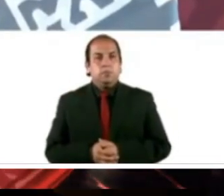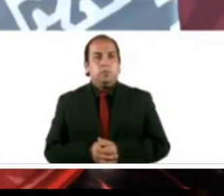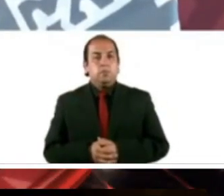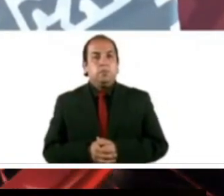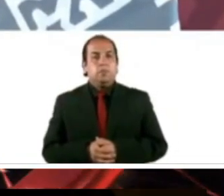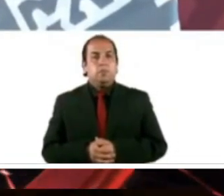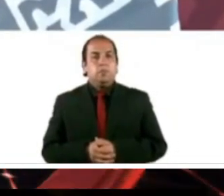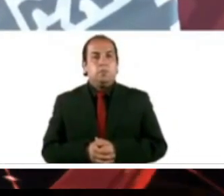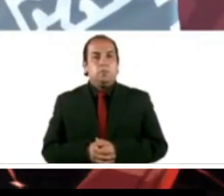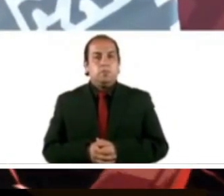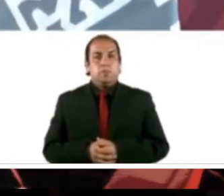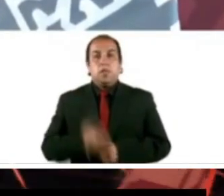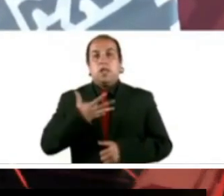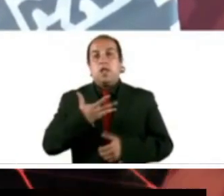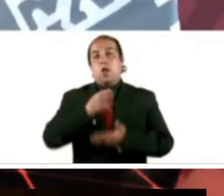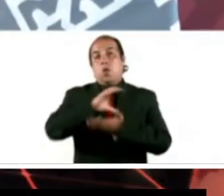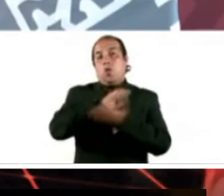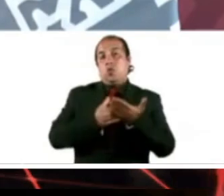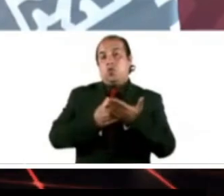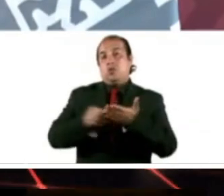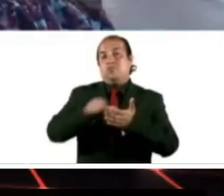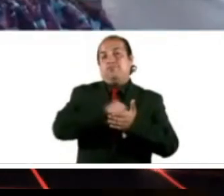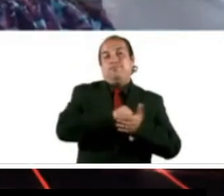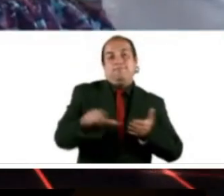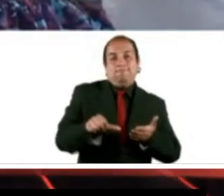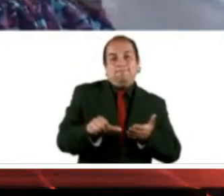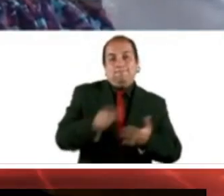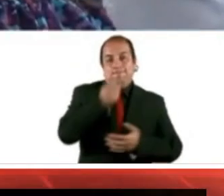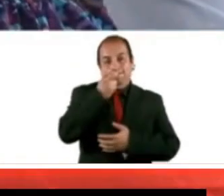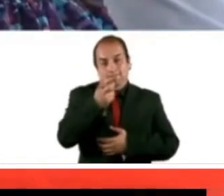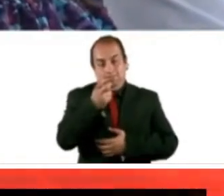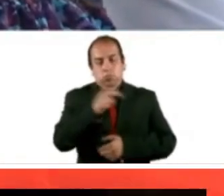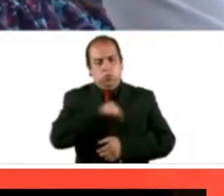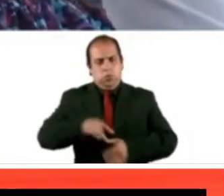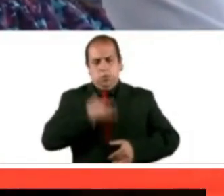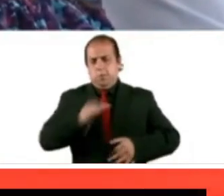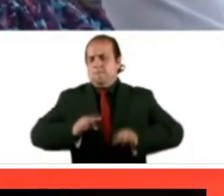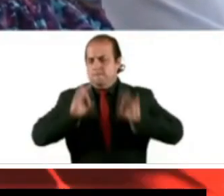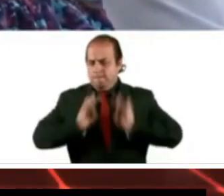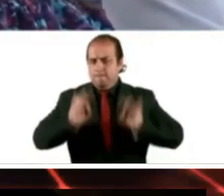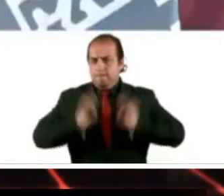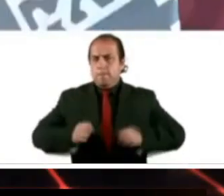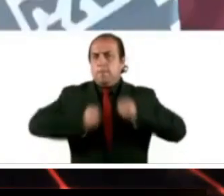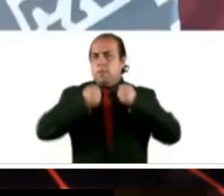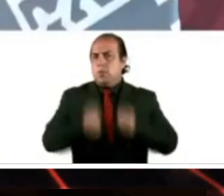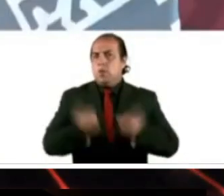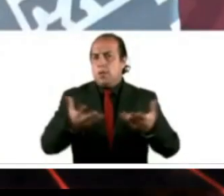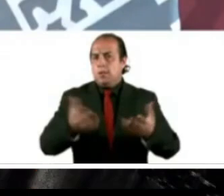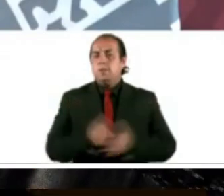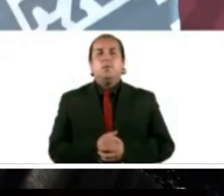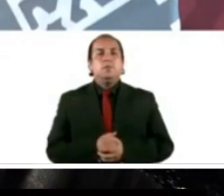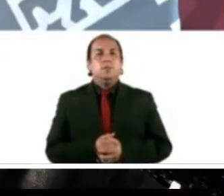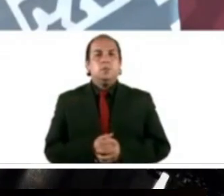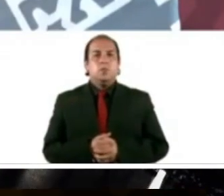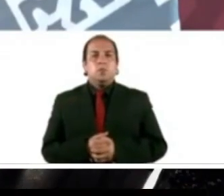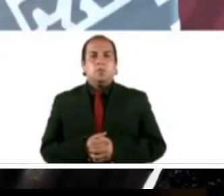de contrato. Entonces, nosotros estamos muy tranquilos y seguros de lo que hemos hecho, de lo que se ha estado